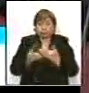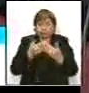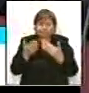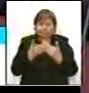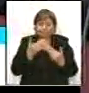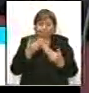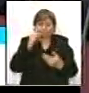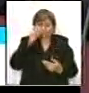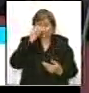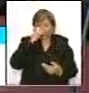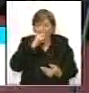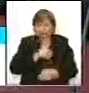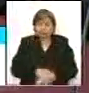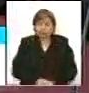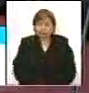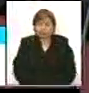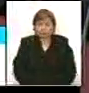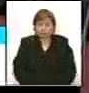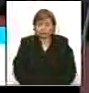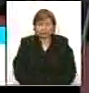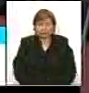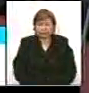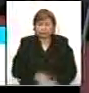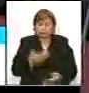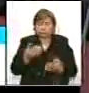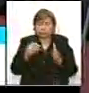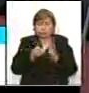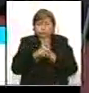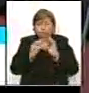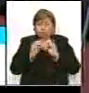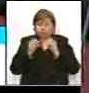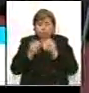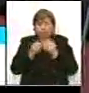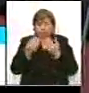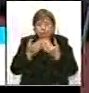difícil, de alguna manera, a los movimientos regionales. Entonces, la